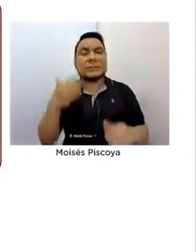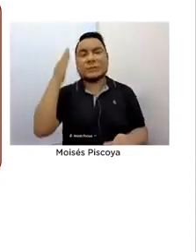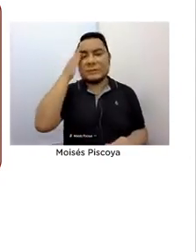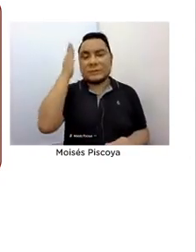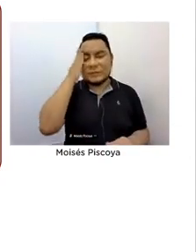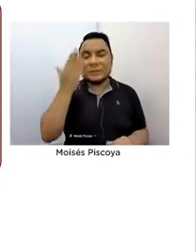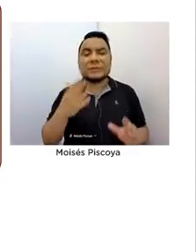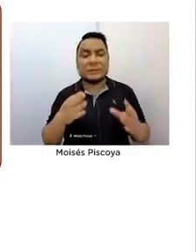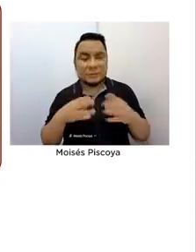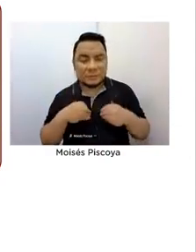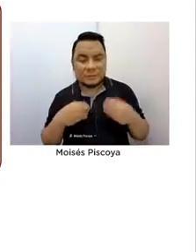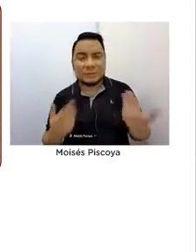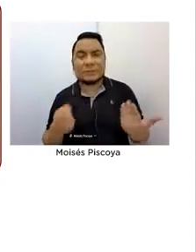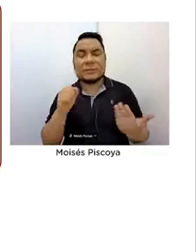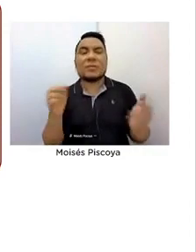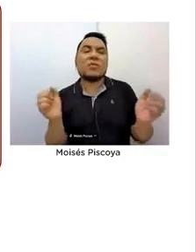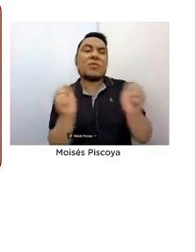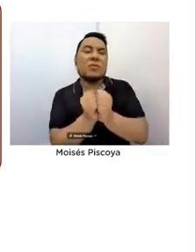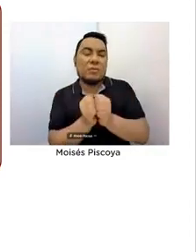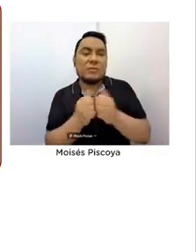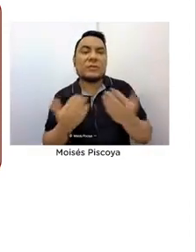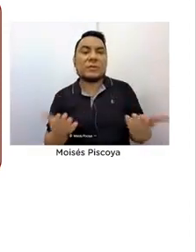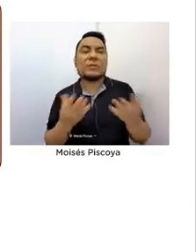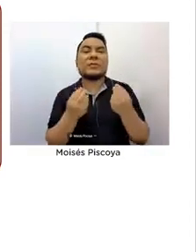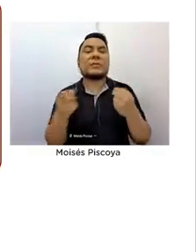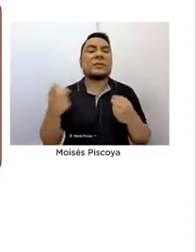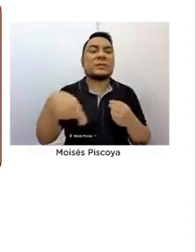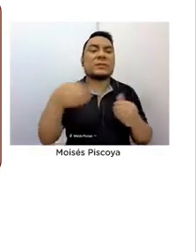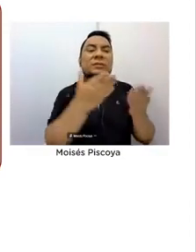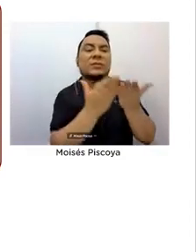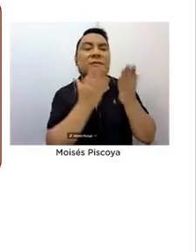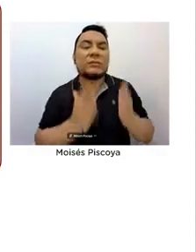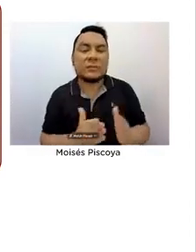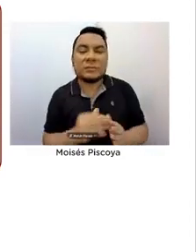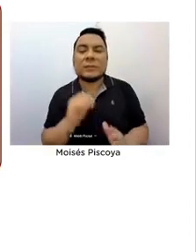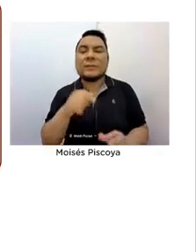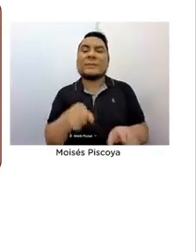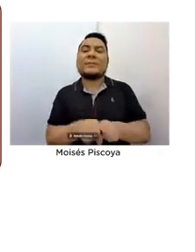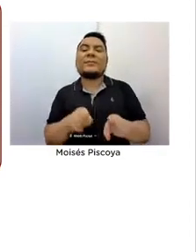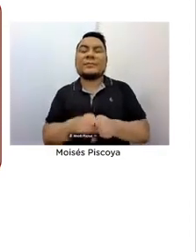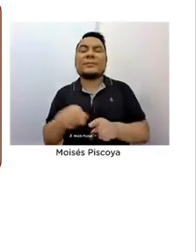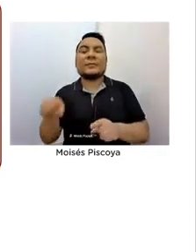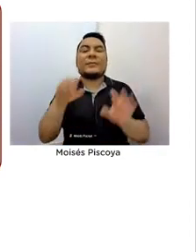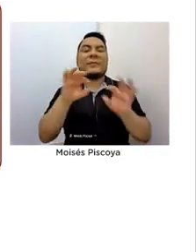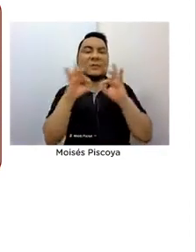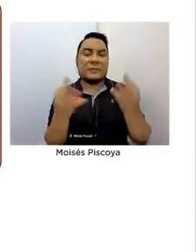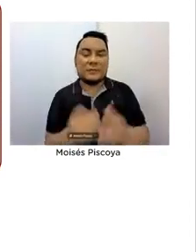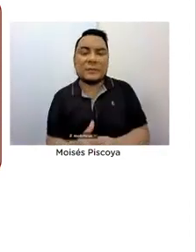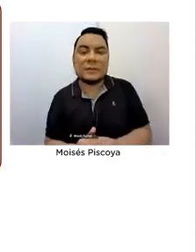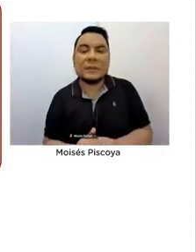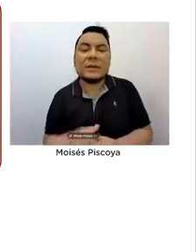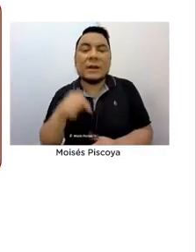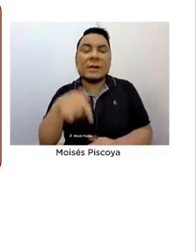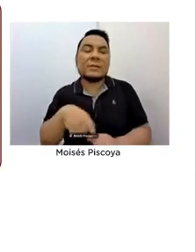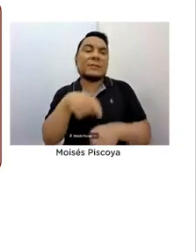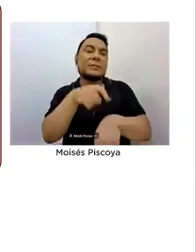vienen acogiendo, que vienen acompañando tanto a los estudiantes, pero también a las familias. Este es un momento de